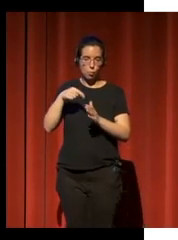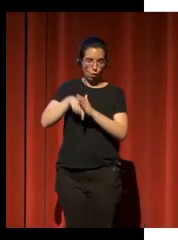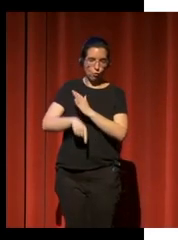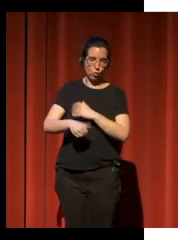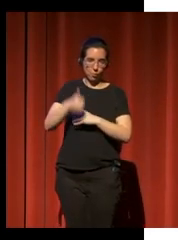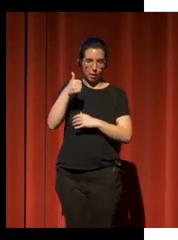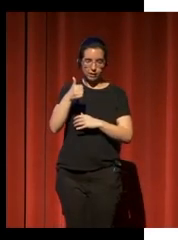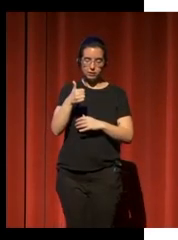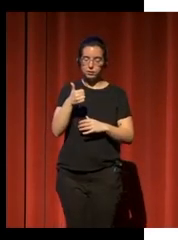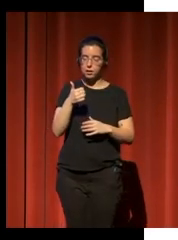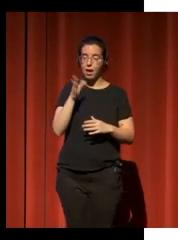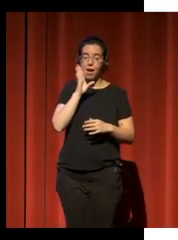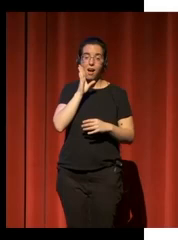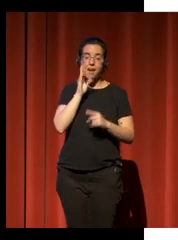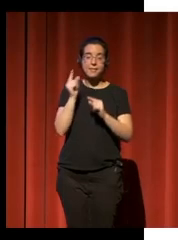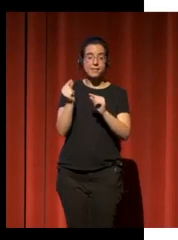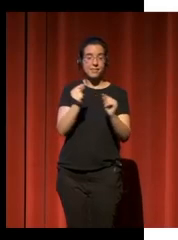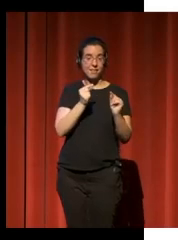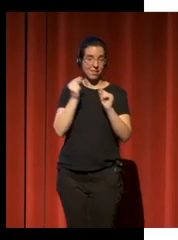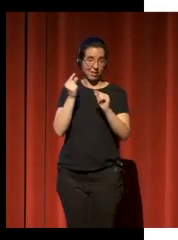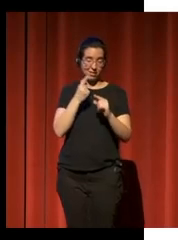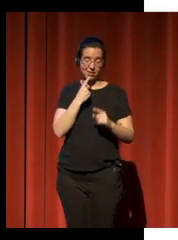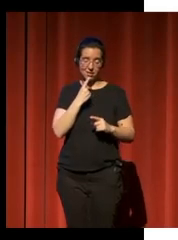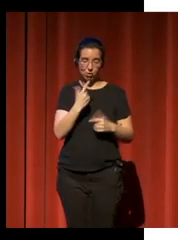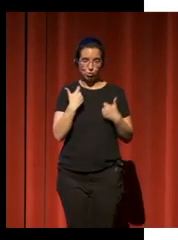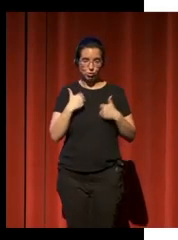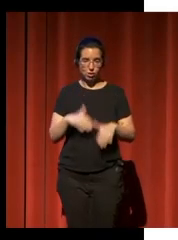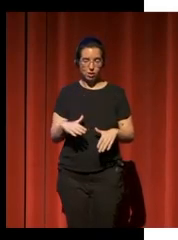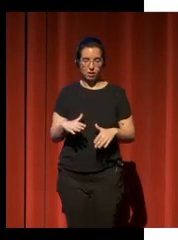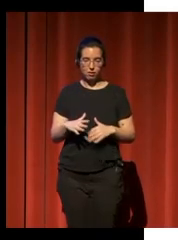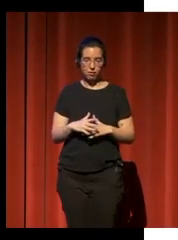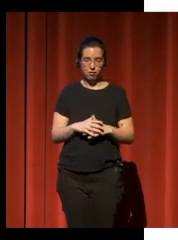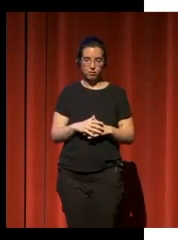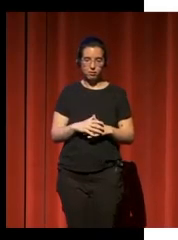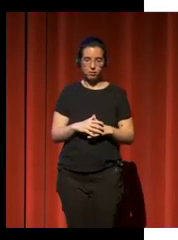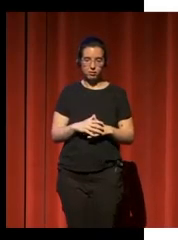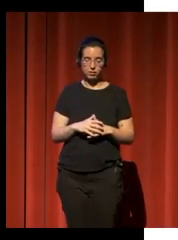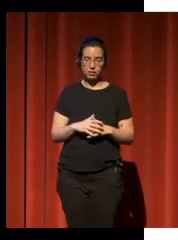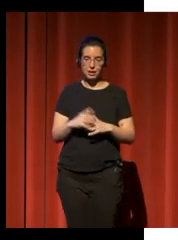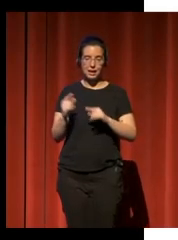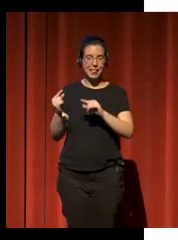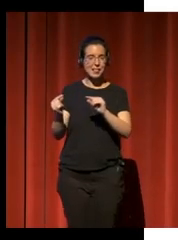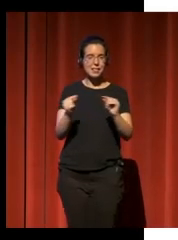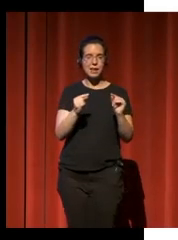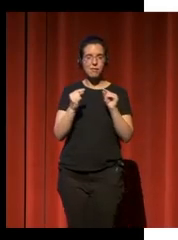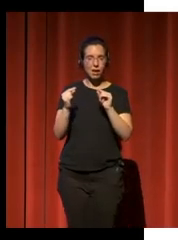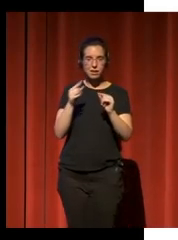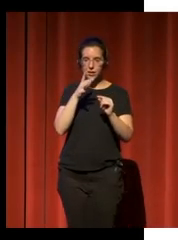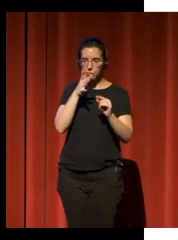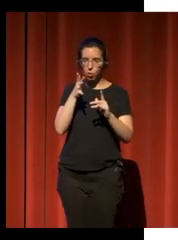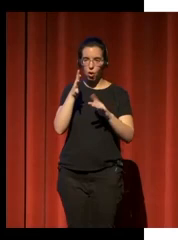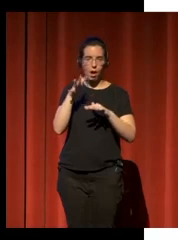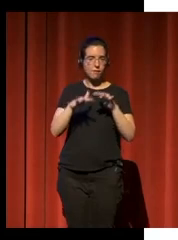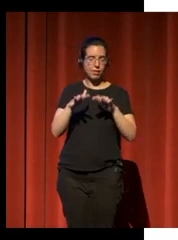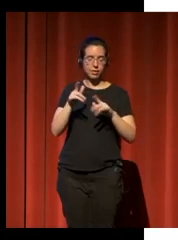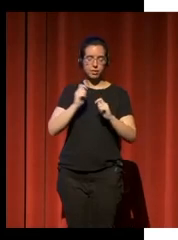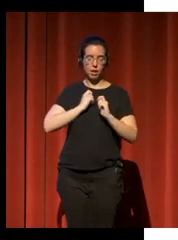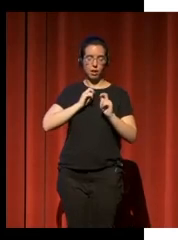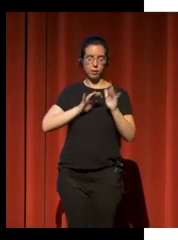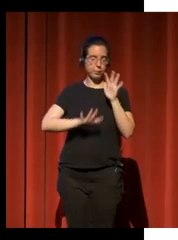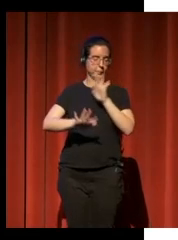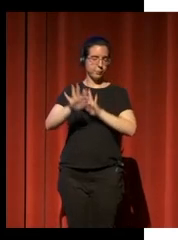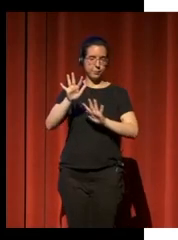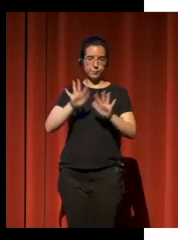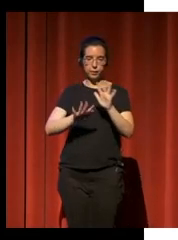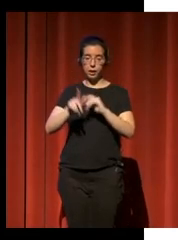importante que ya anunciaba es este esta discusión a veces confusión entre